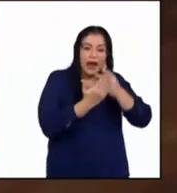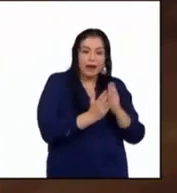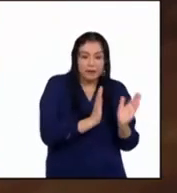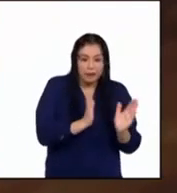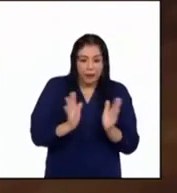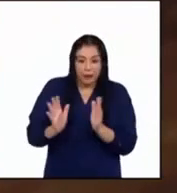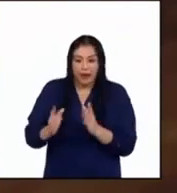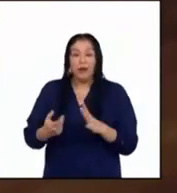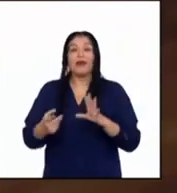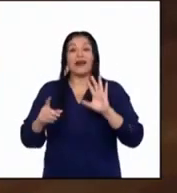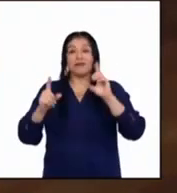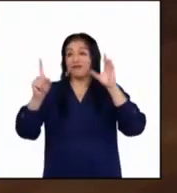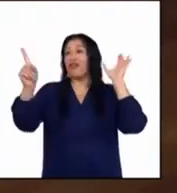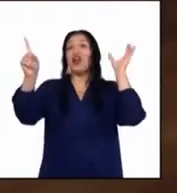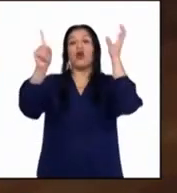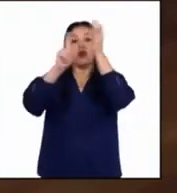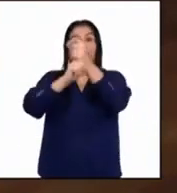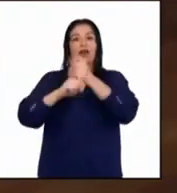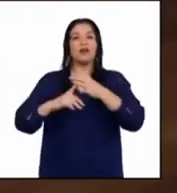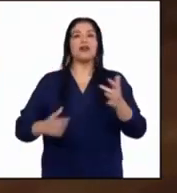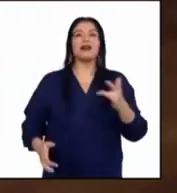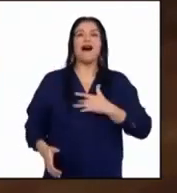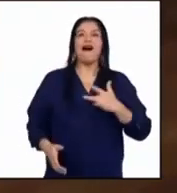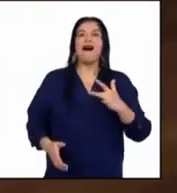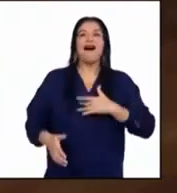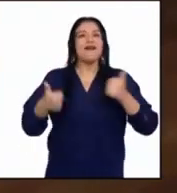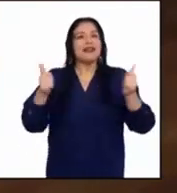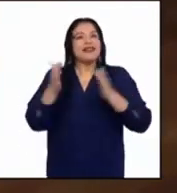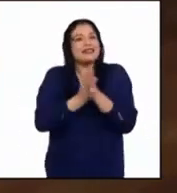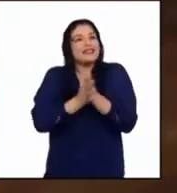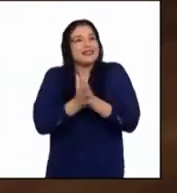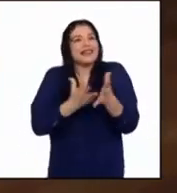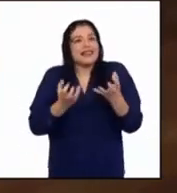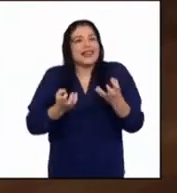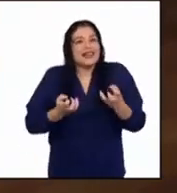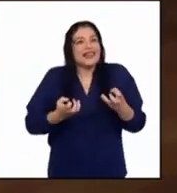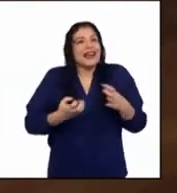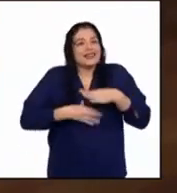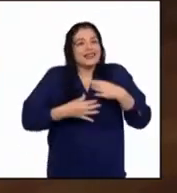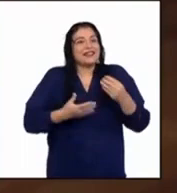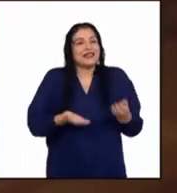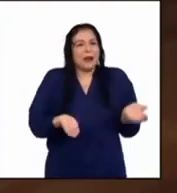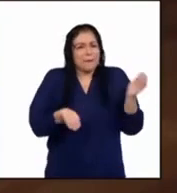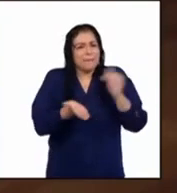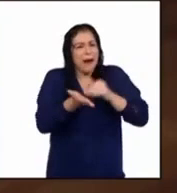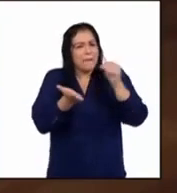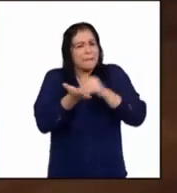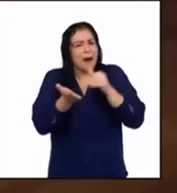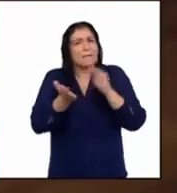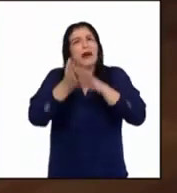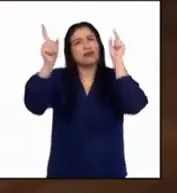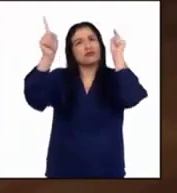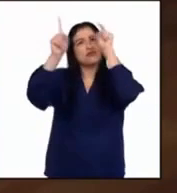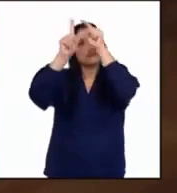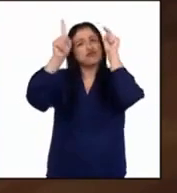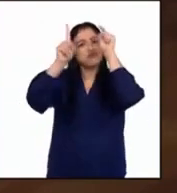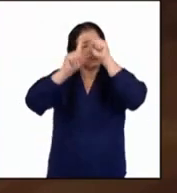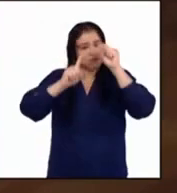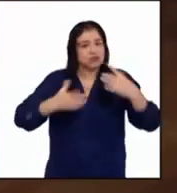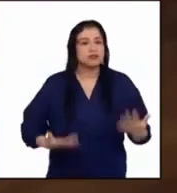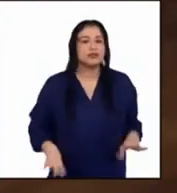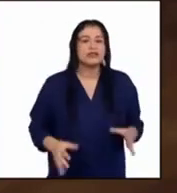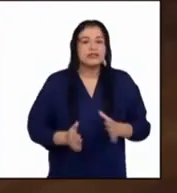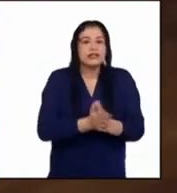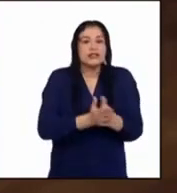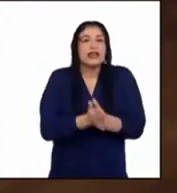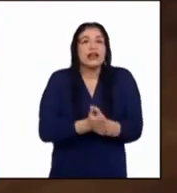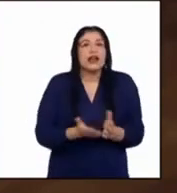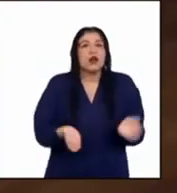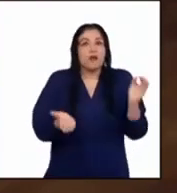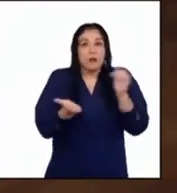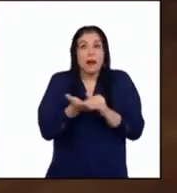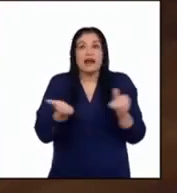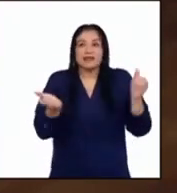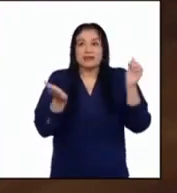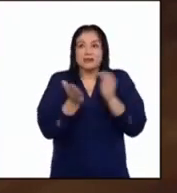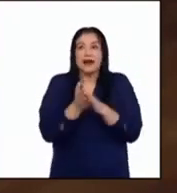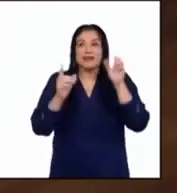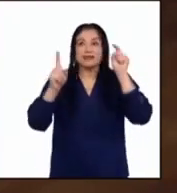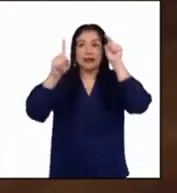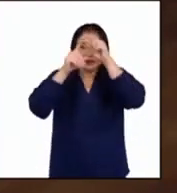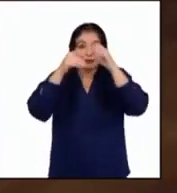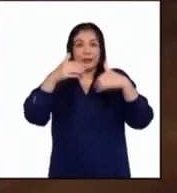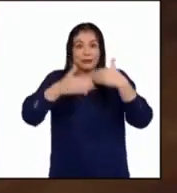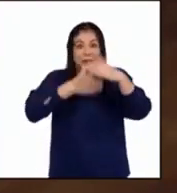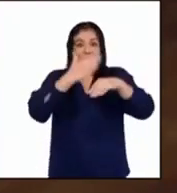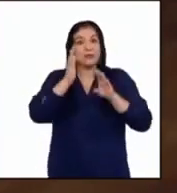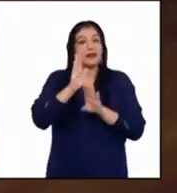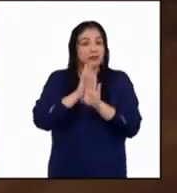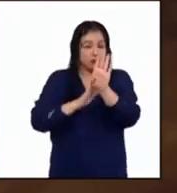dado tanta satisfacción que estaban interesados en generar mejores resultados. Era como que había hambre por mayores resultados porque ya habían